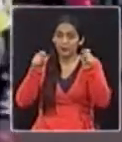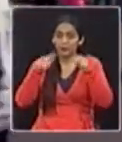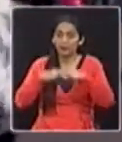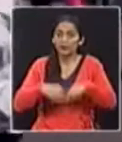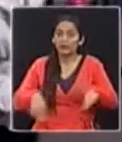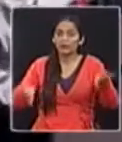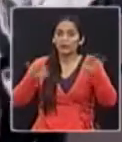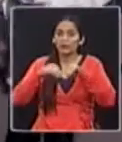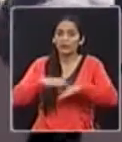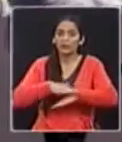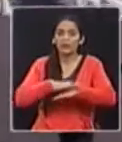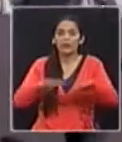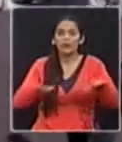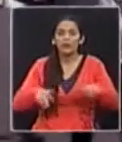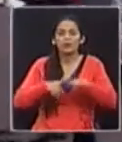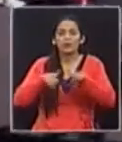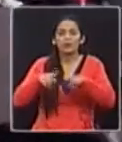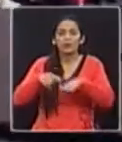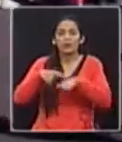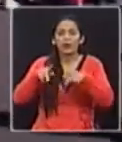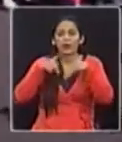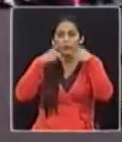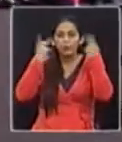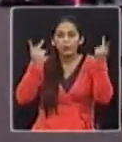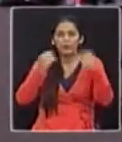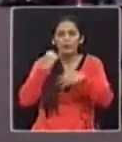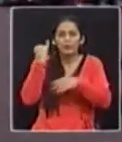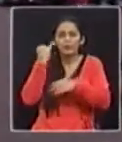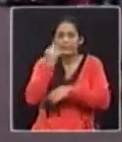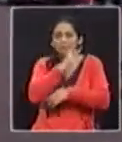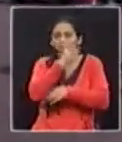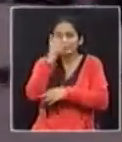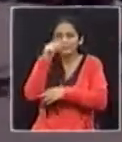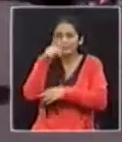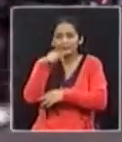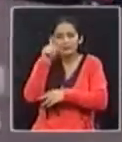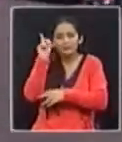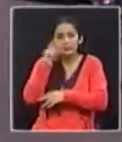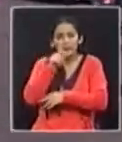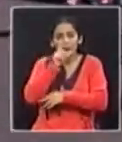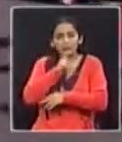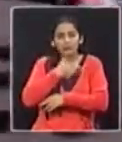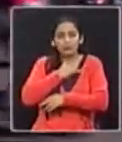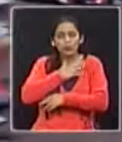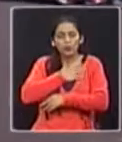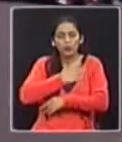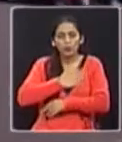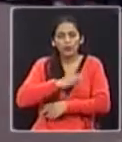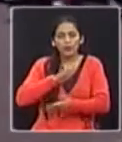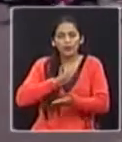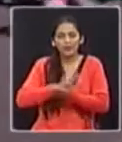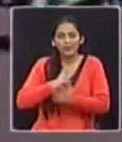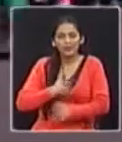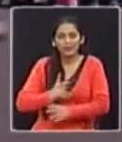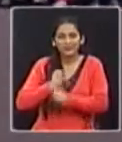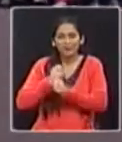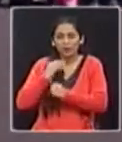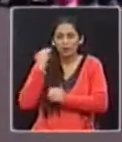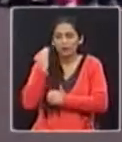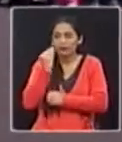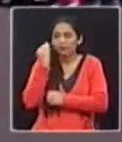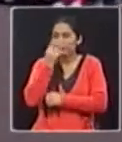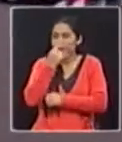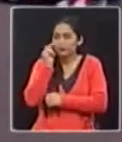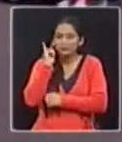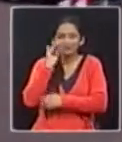verdes del cantón cuenca buscan tener un mayor una mayor seguridad justamente para la recreación de los de menores y los adolescentes